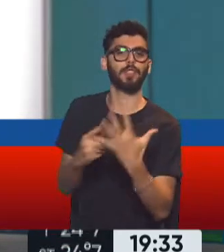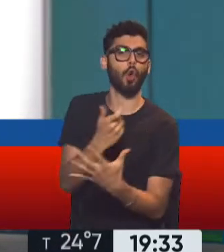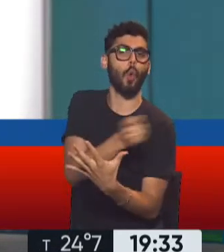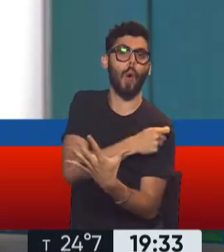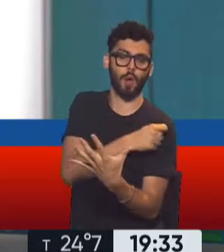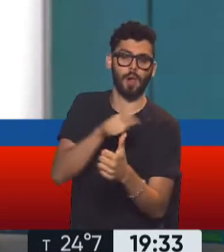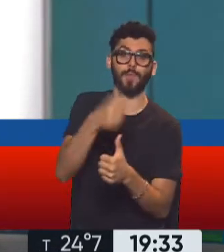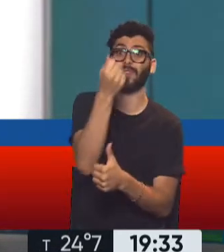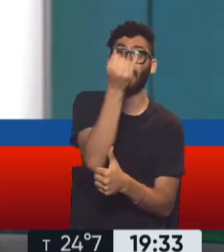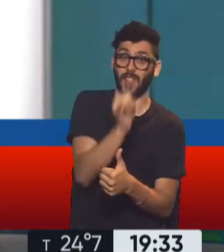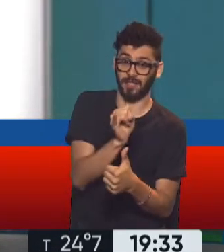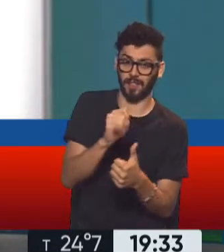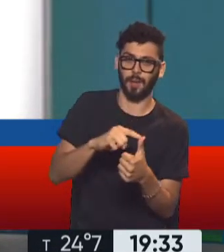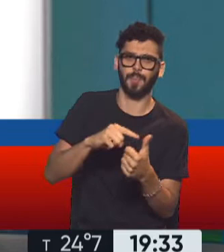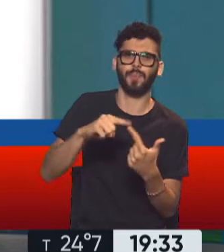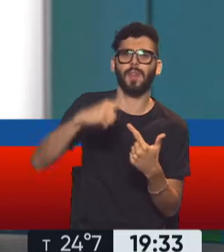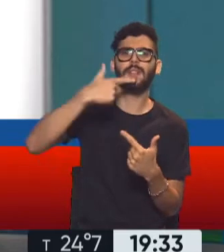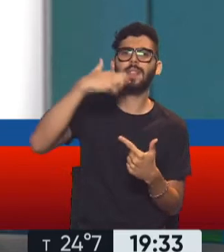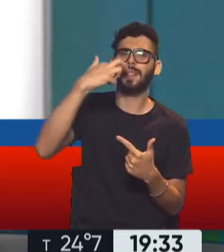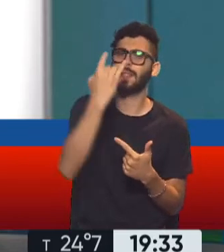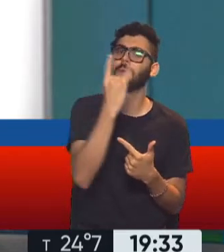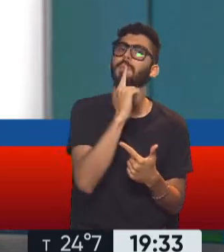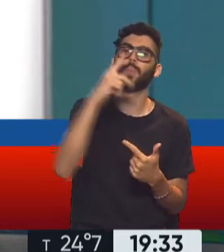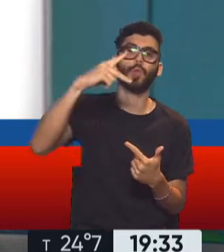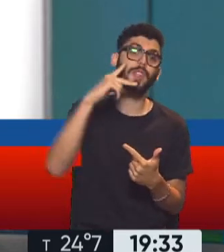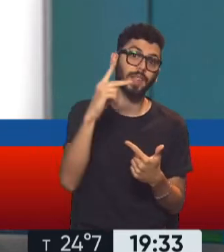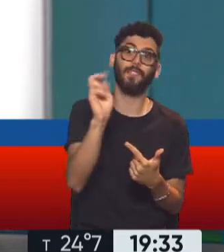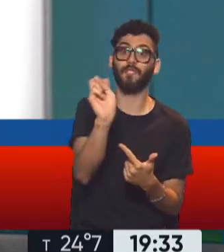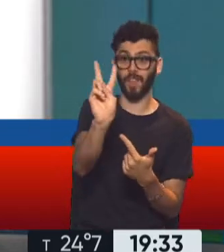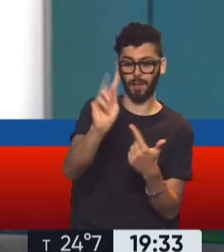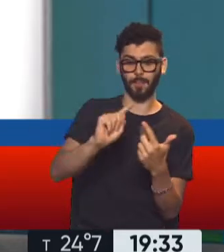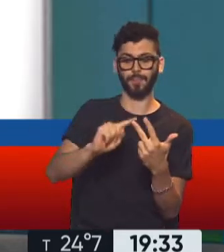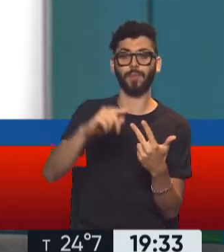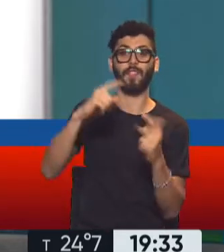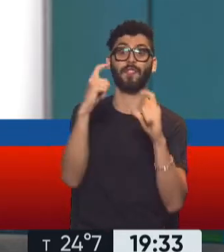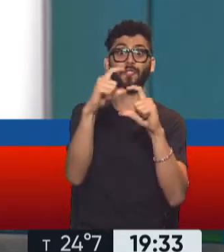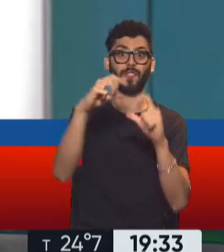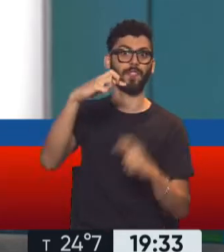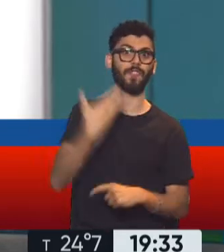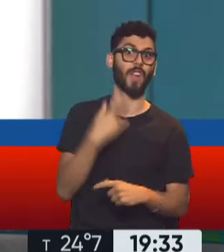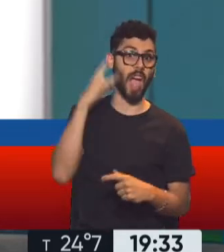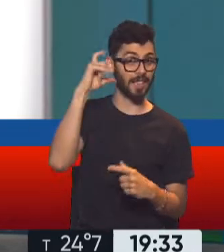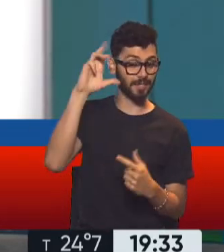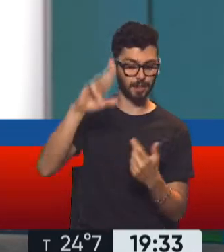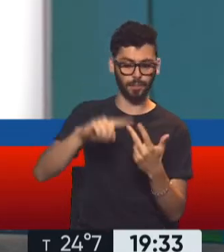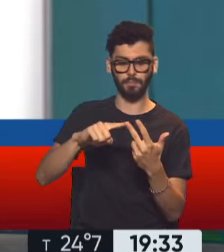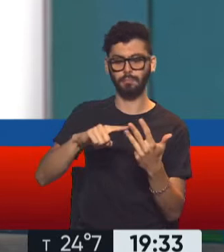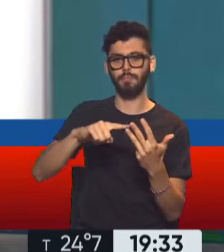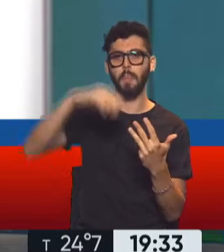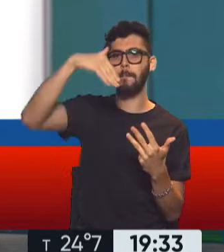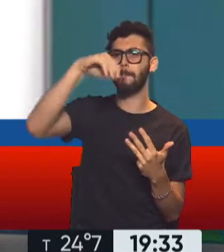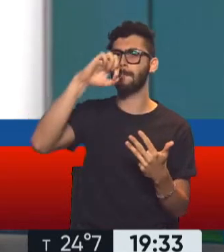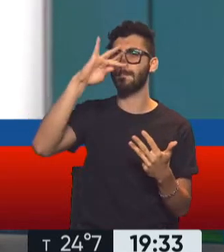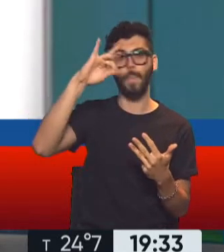Tenemos AstraZeneca, Sputnik V, tenemos Pfizer, tenemos Moderna,